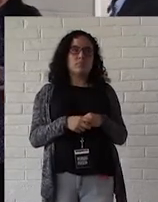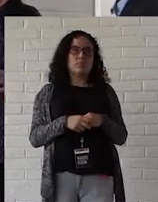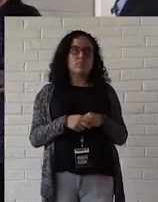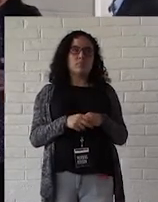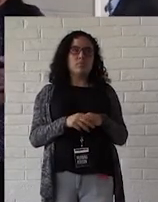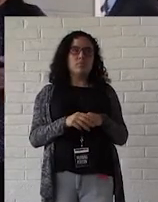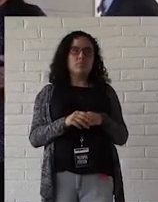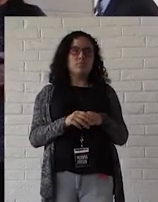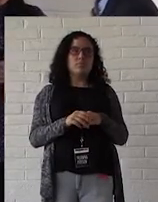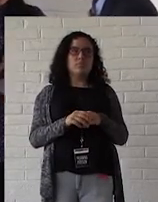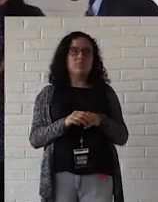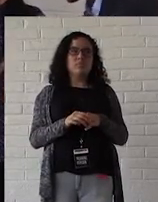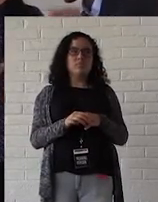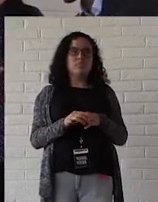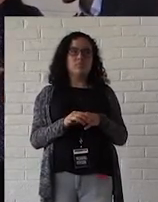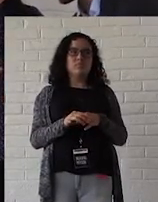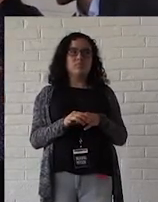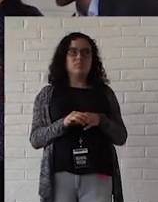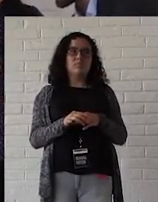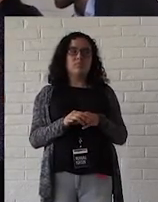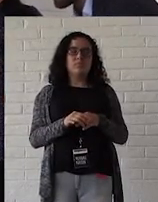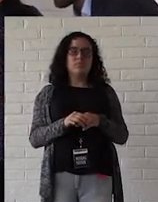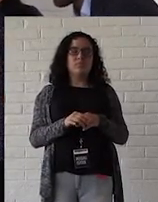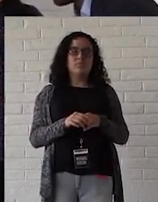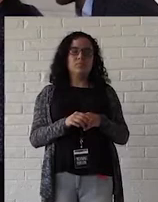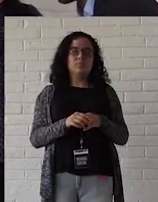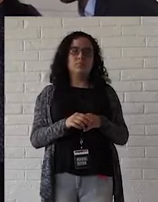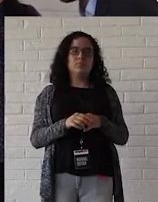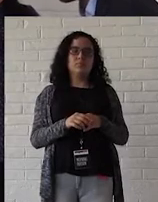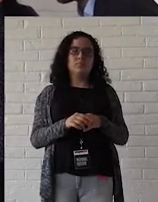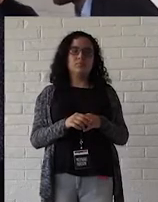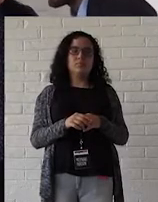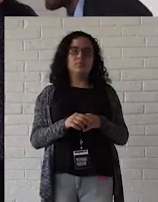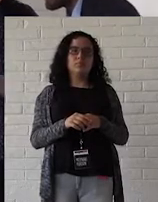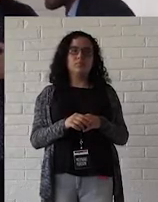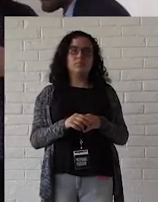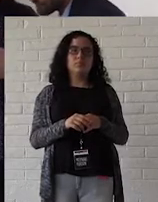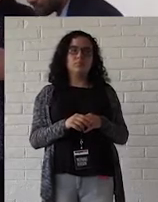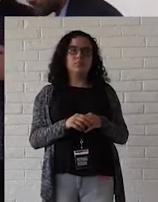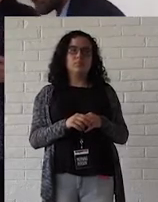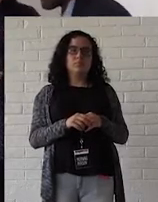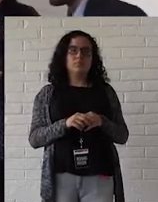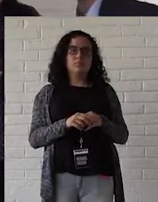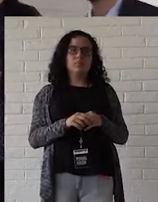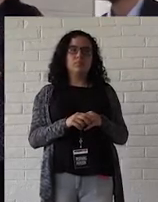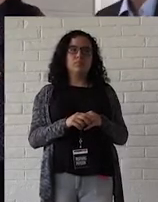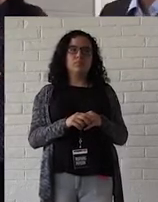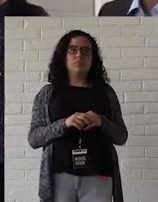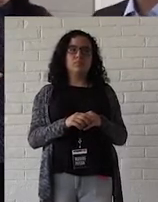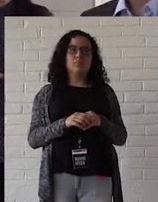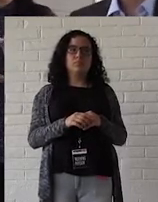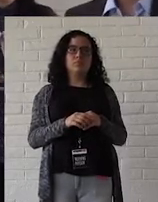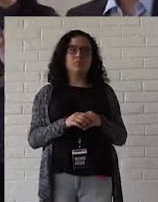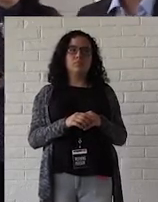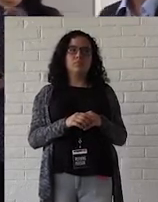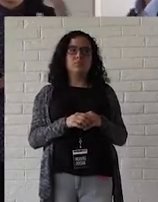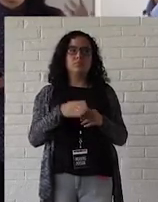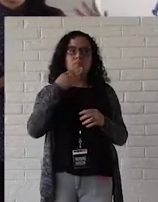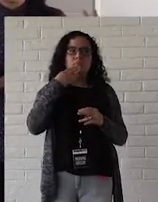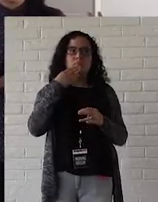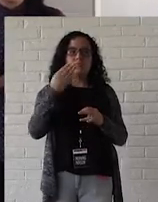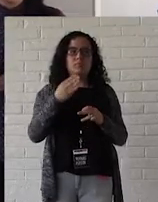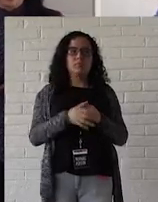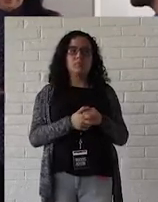bien. Ahora agárralo, dale igual. ¿Ok? Entonces, muy bien. Vamos a ver este